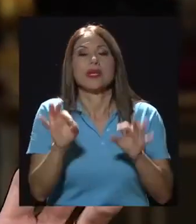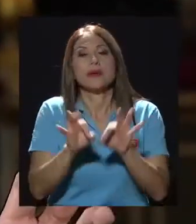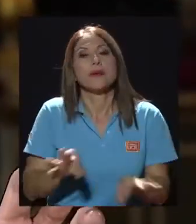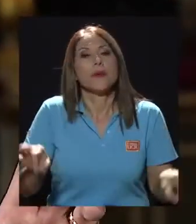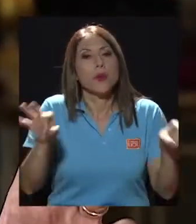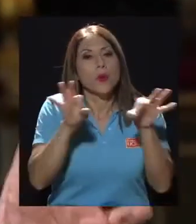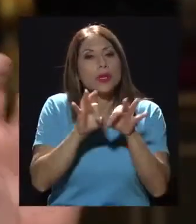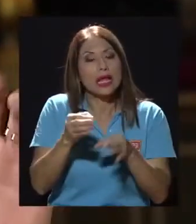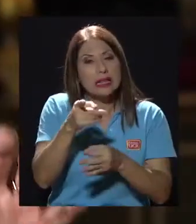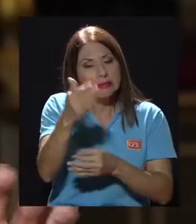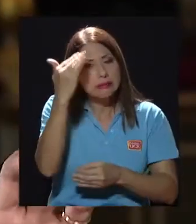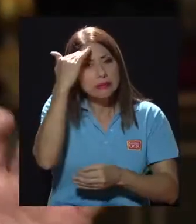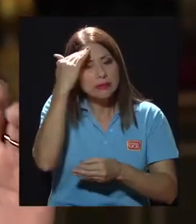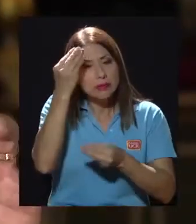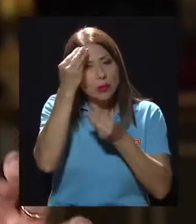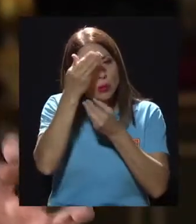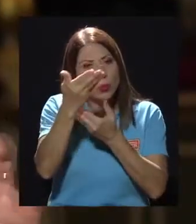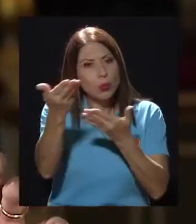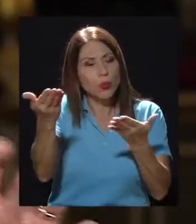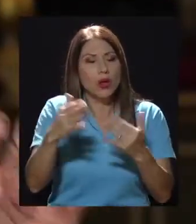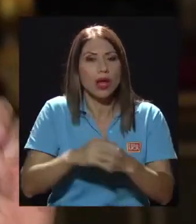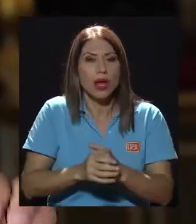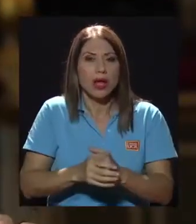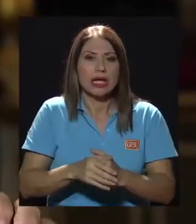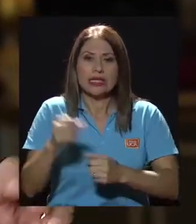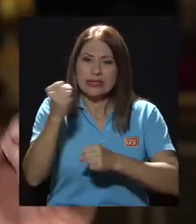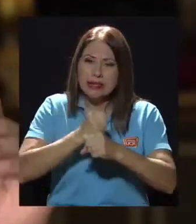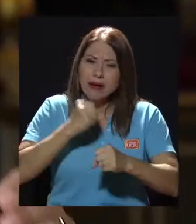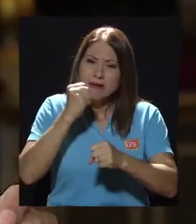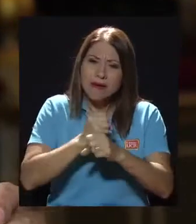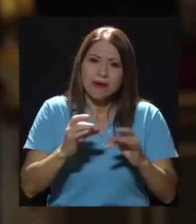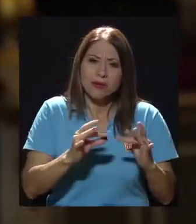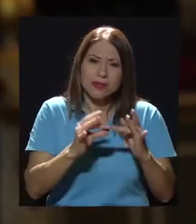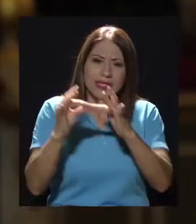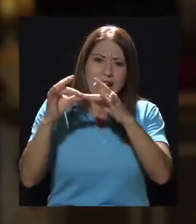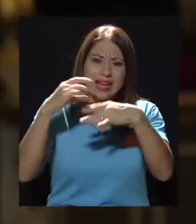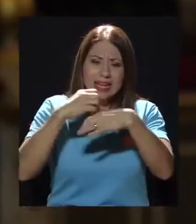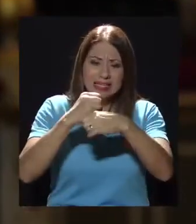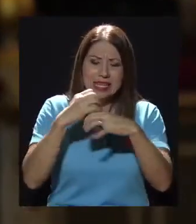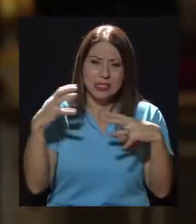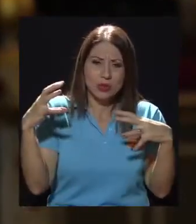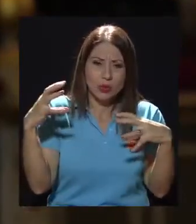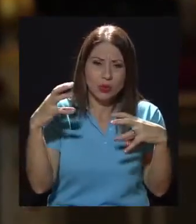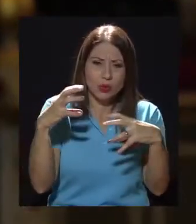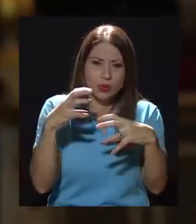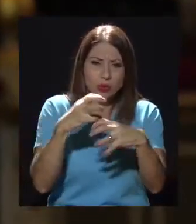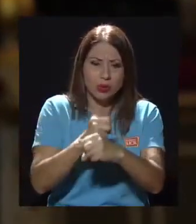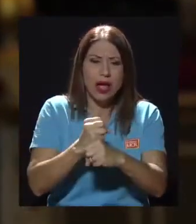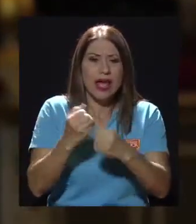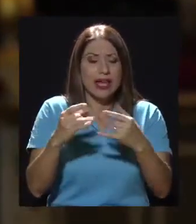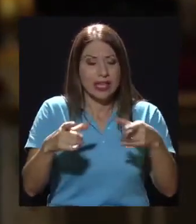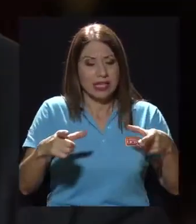contarle el compendio del trabajo especial que se hizo y que está presente en una producción